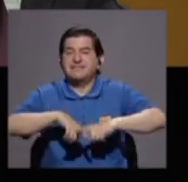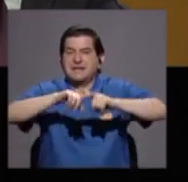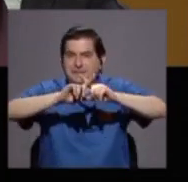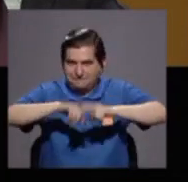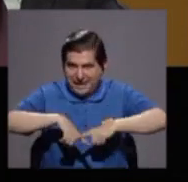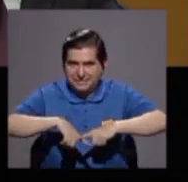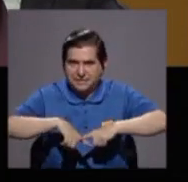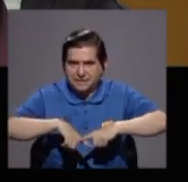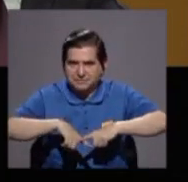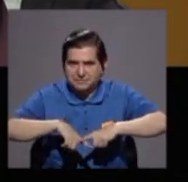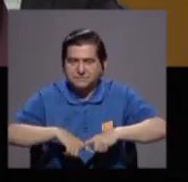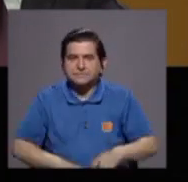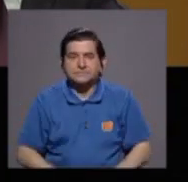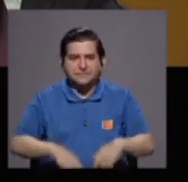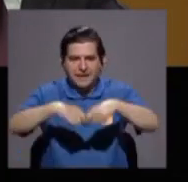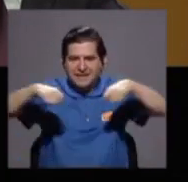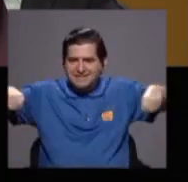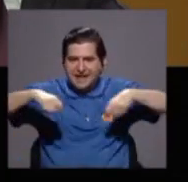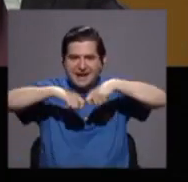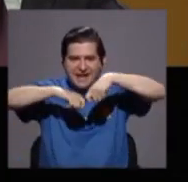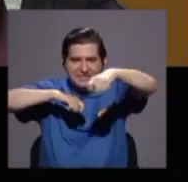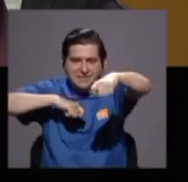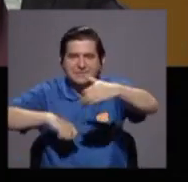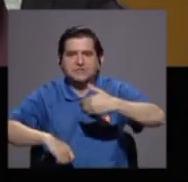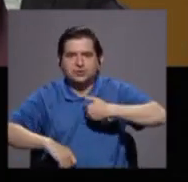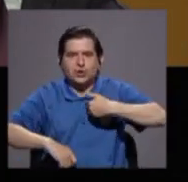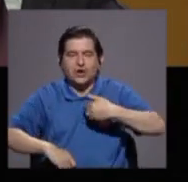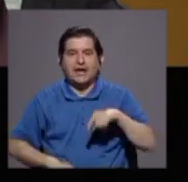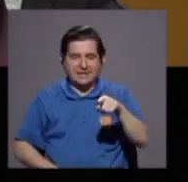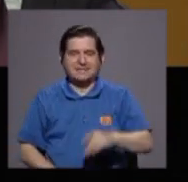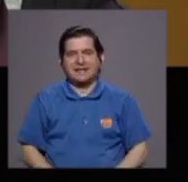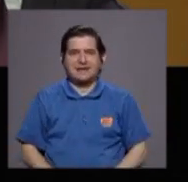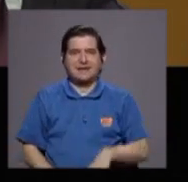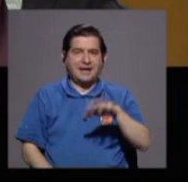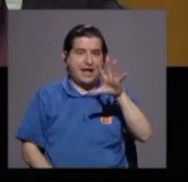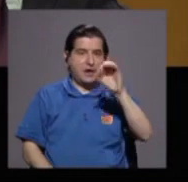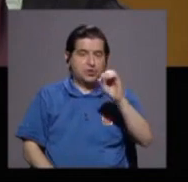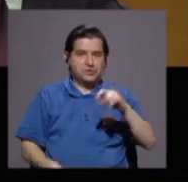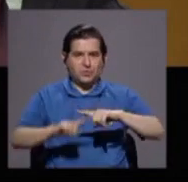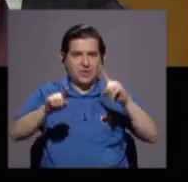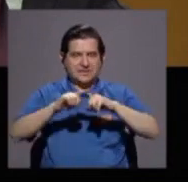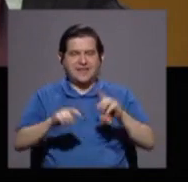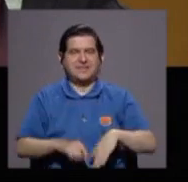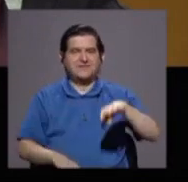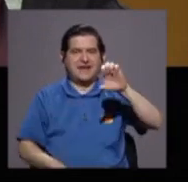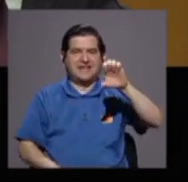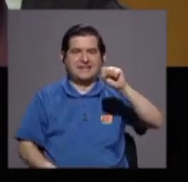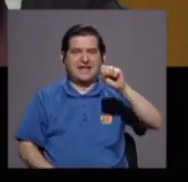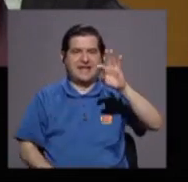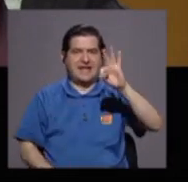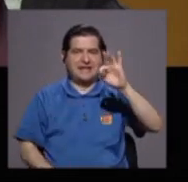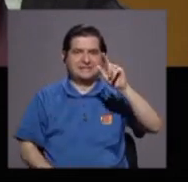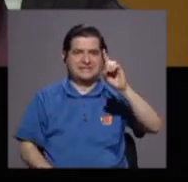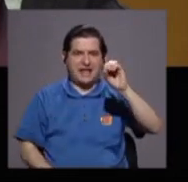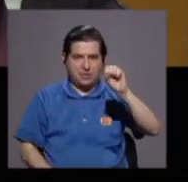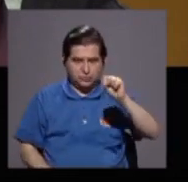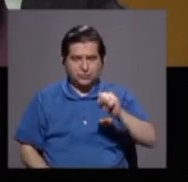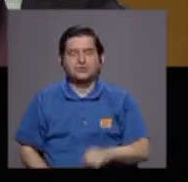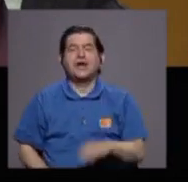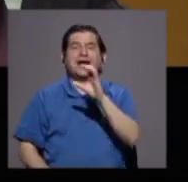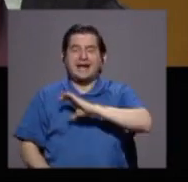de el tamaño de los respectivos estados. Hay 50 estados. Se da